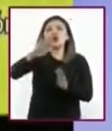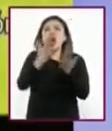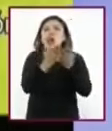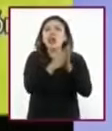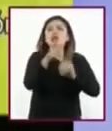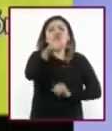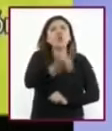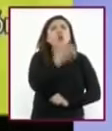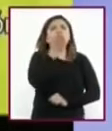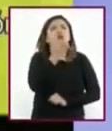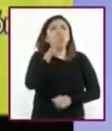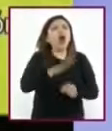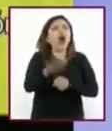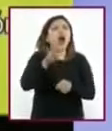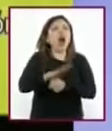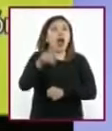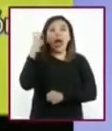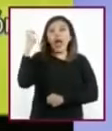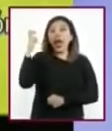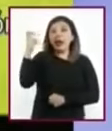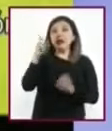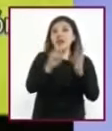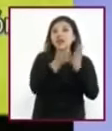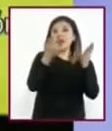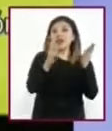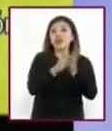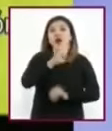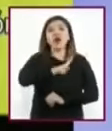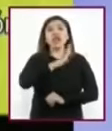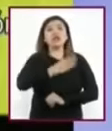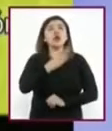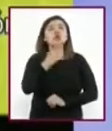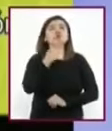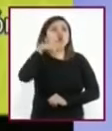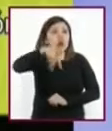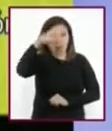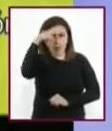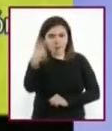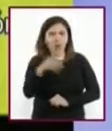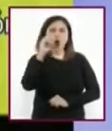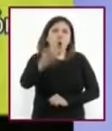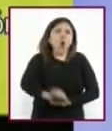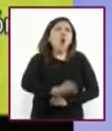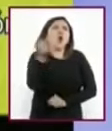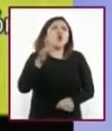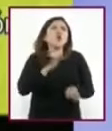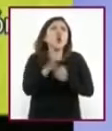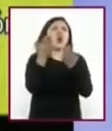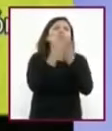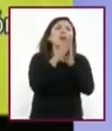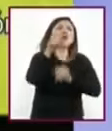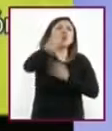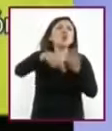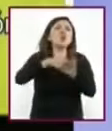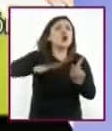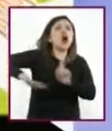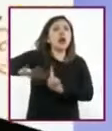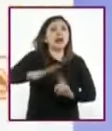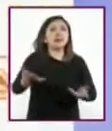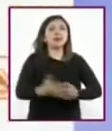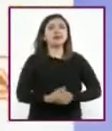biblioteca de tu escuela el Diccionario del Español Usual en México o algún otro en la biblioteca de tu localidad.